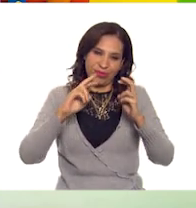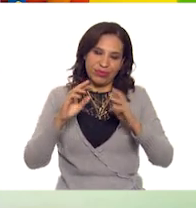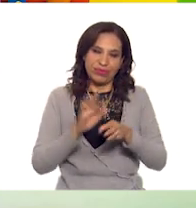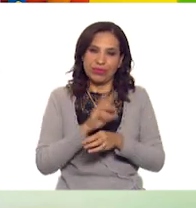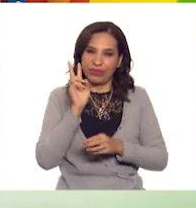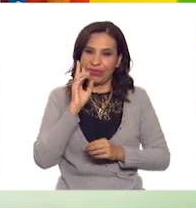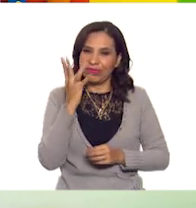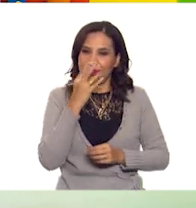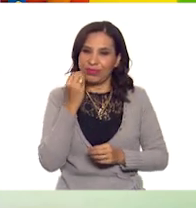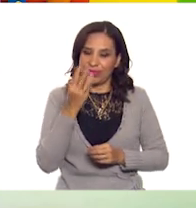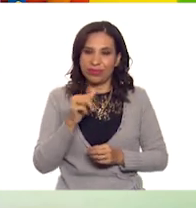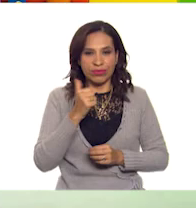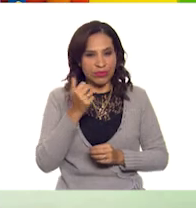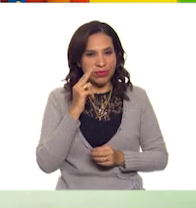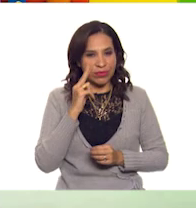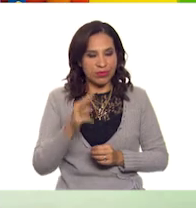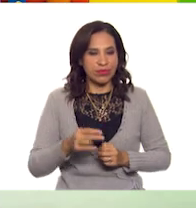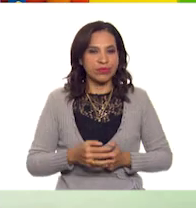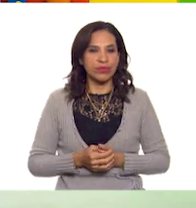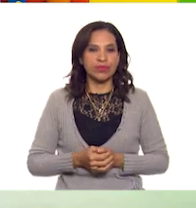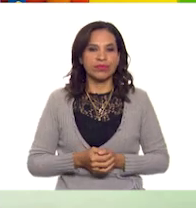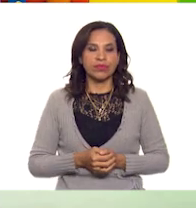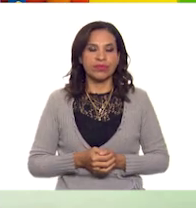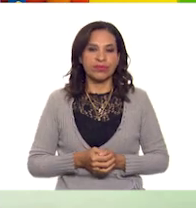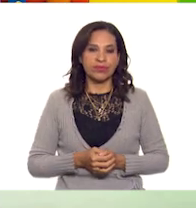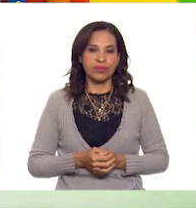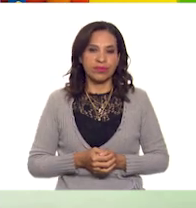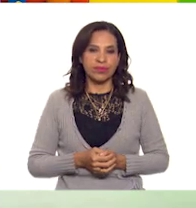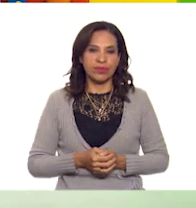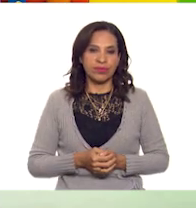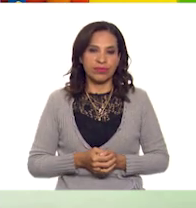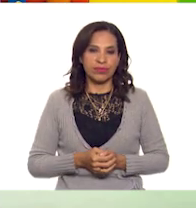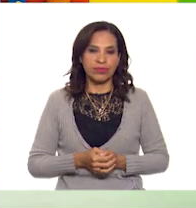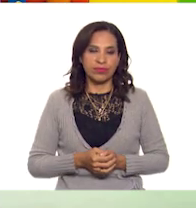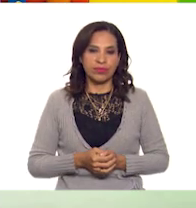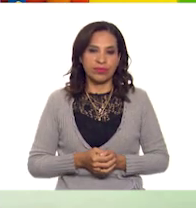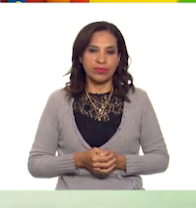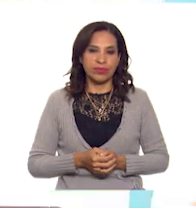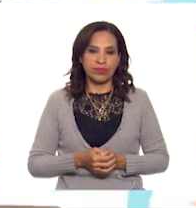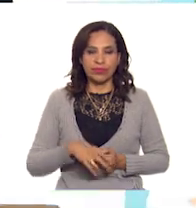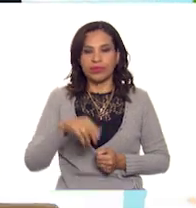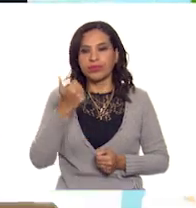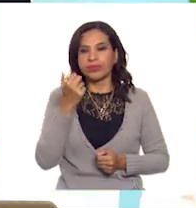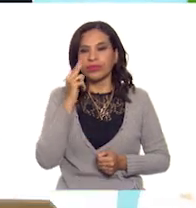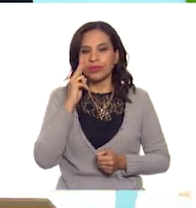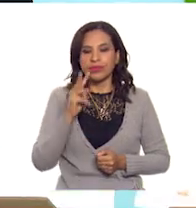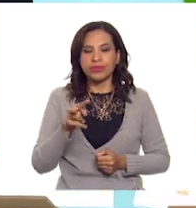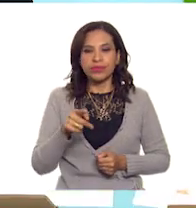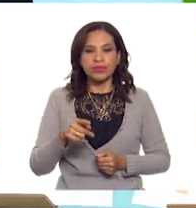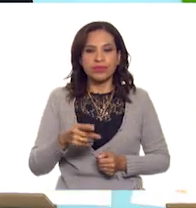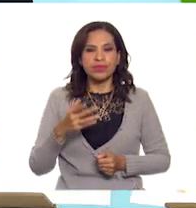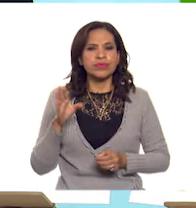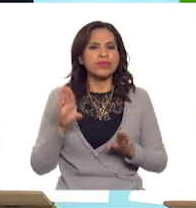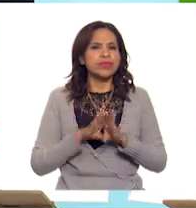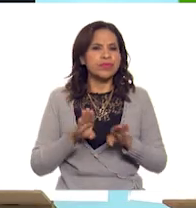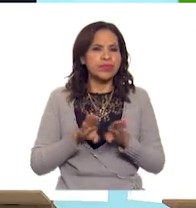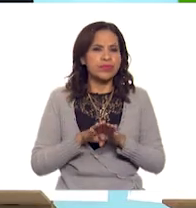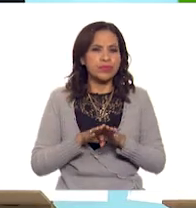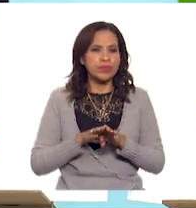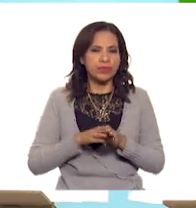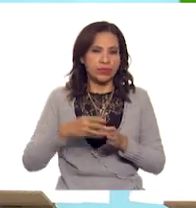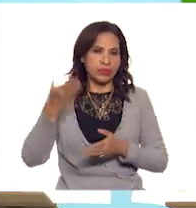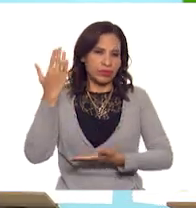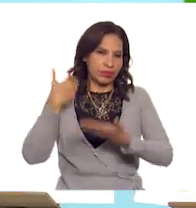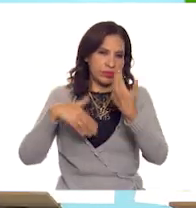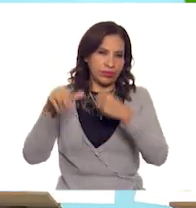es, está increíble. ¿Listo para ver otros? Sí, otro, otro. Perfecto. Vamos a ver cómo